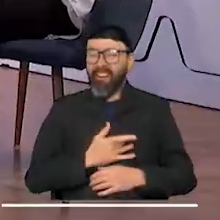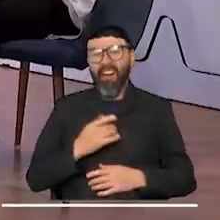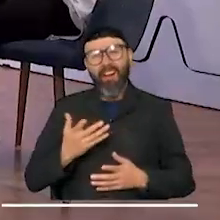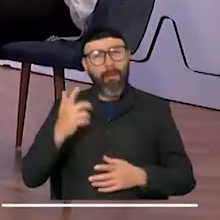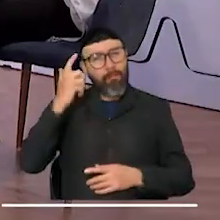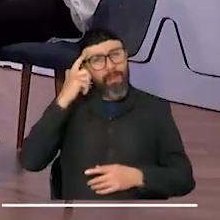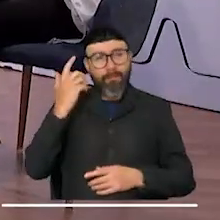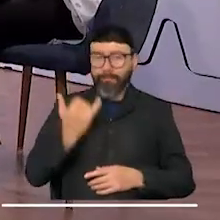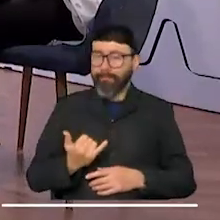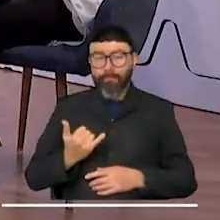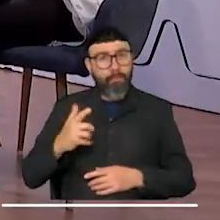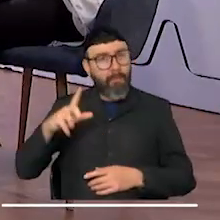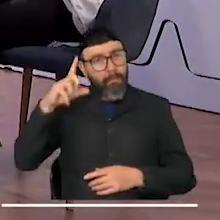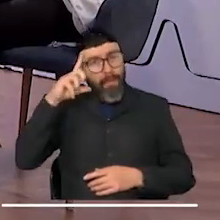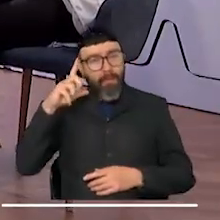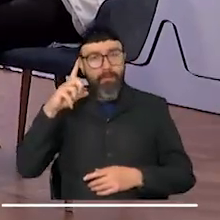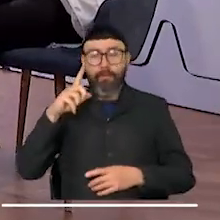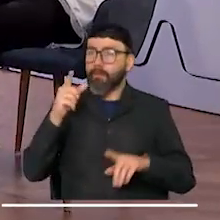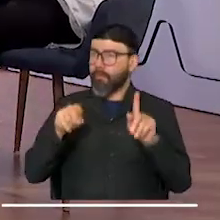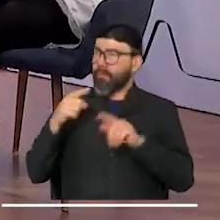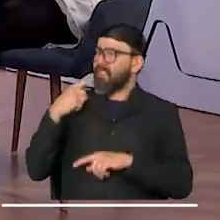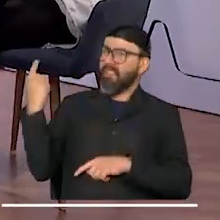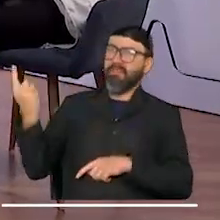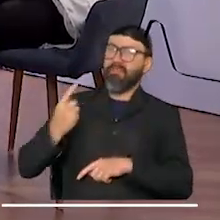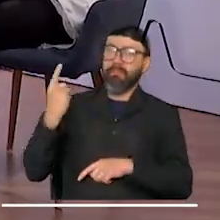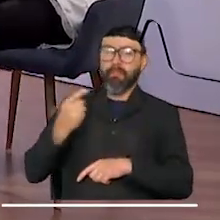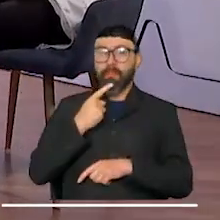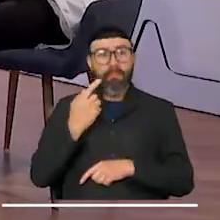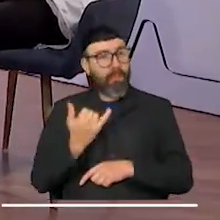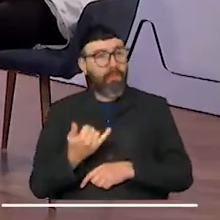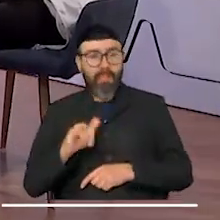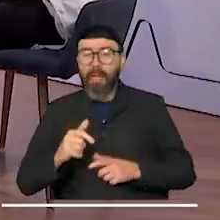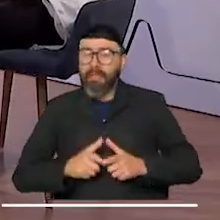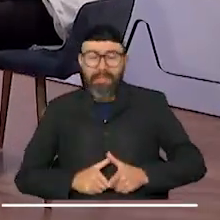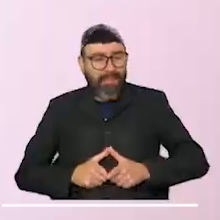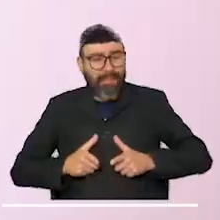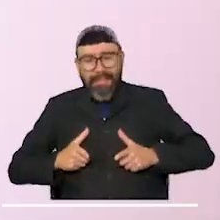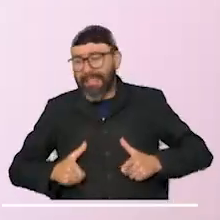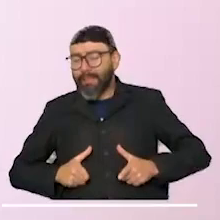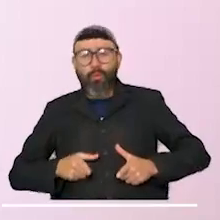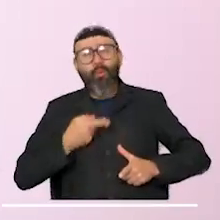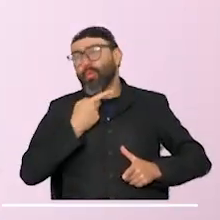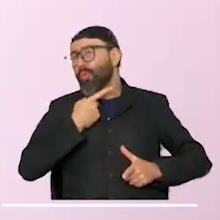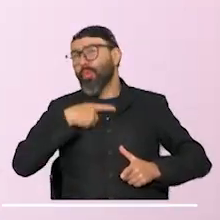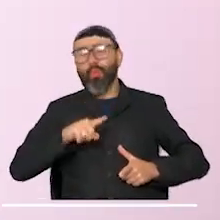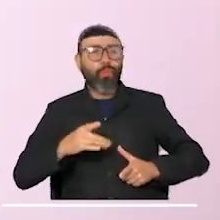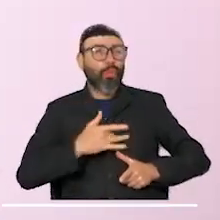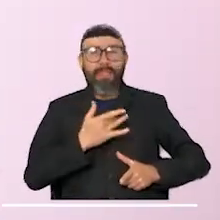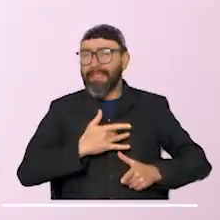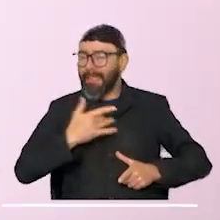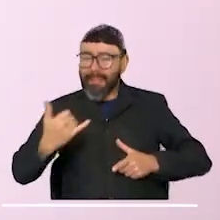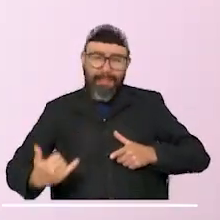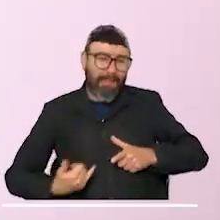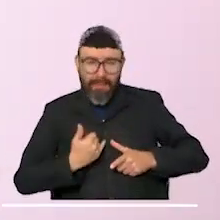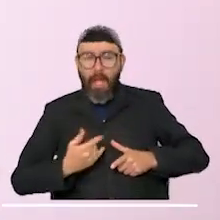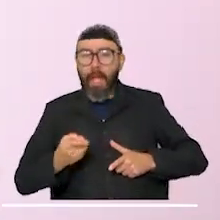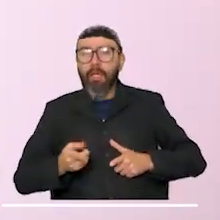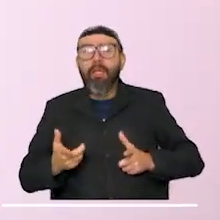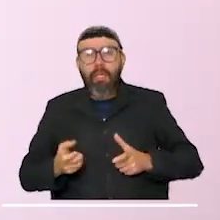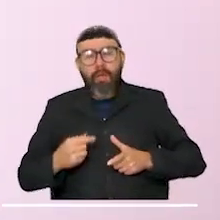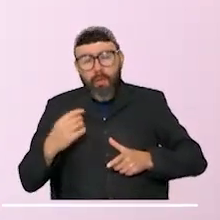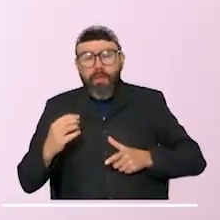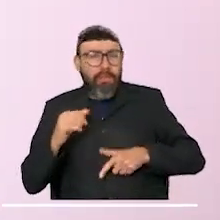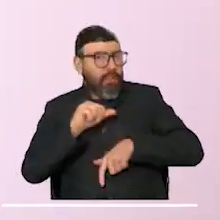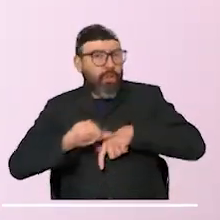lo va a decir como como mucho lo hablamos Entonces ya la tienes muy amplia y entonces realmente no están sintiendo mucho entonces quieren recurrir a este tipo de